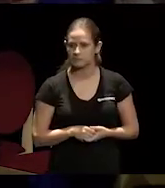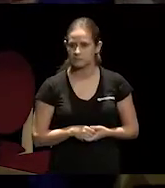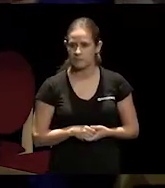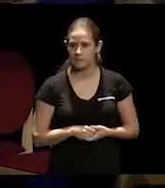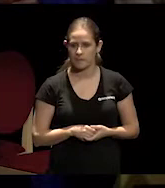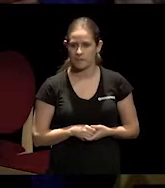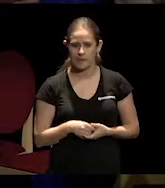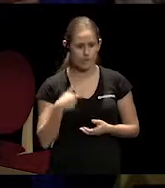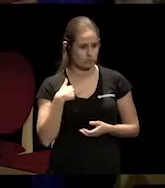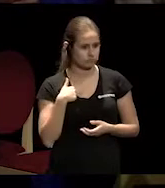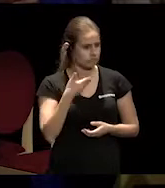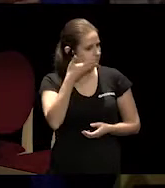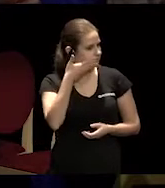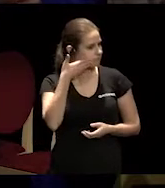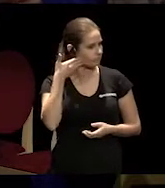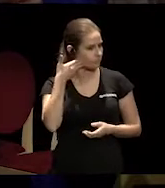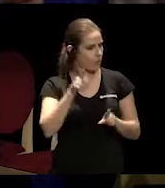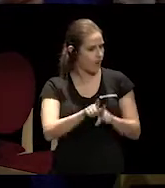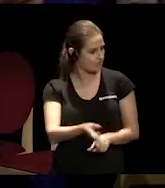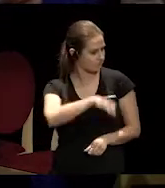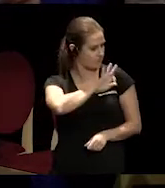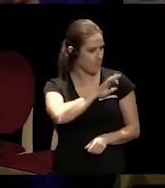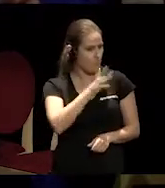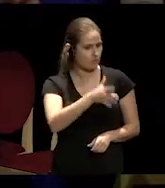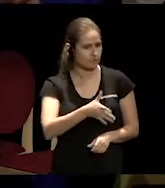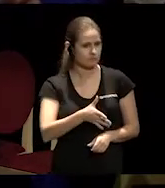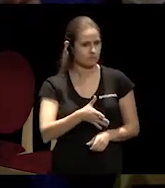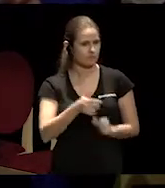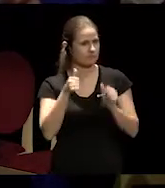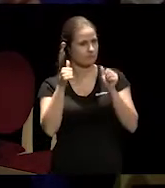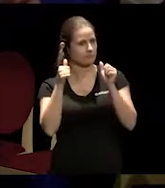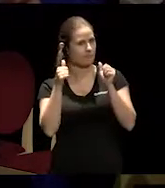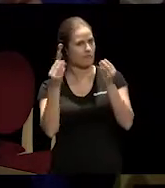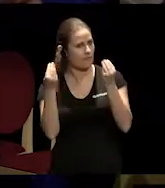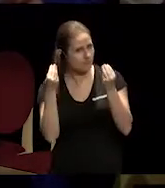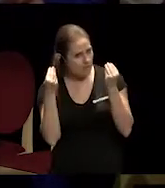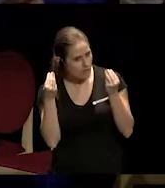Cuando se me concedió el galardón por haberme cualificado ejemplarmente